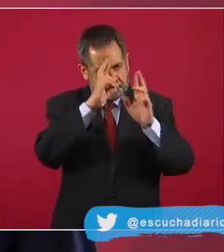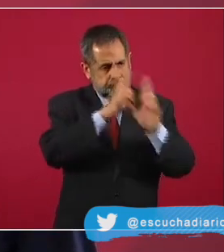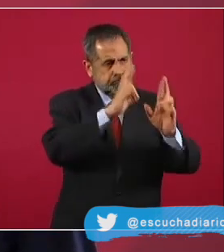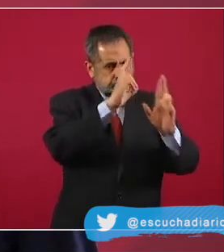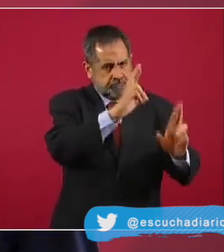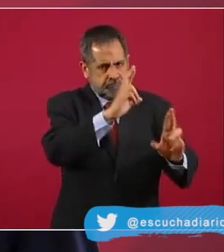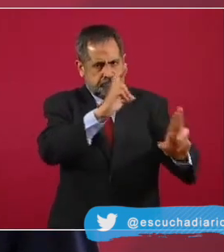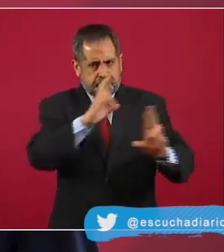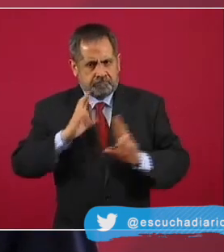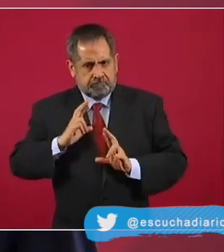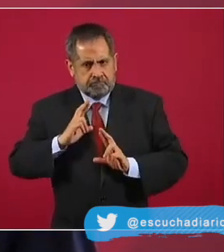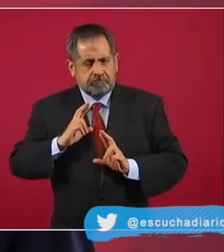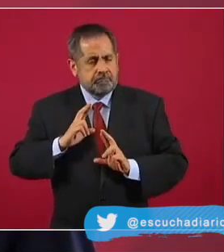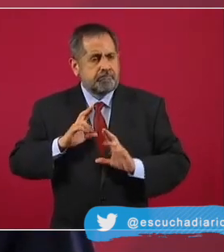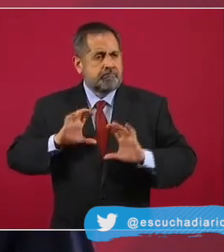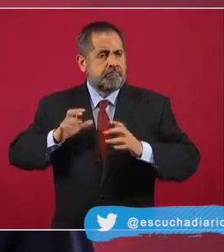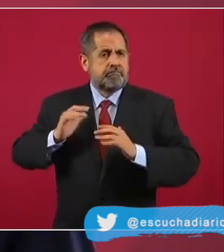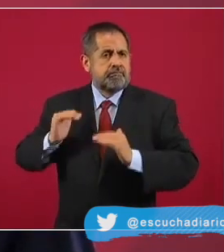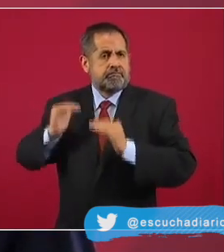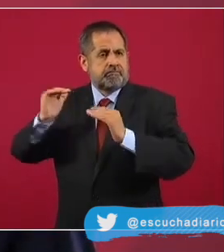nuestras soberanías.